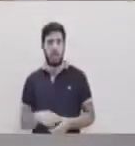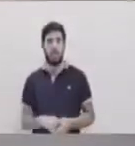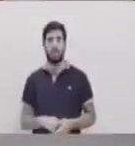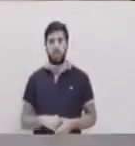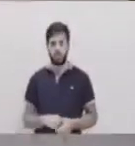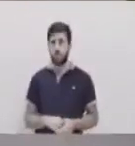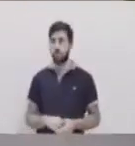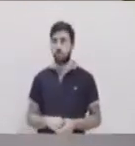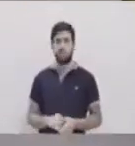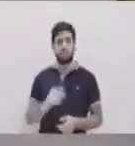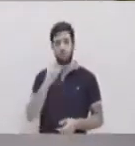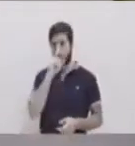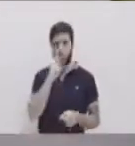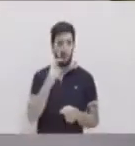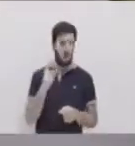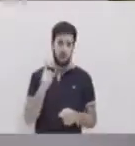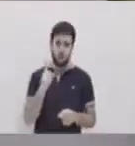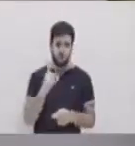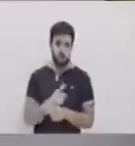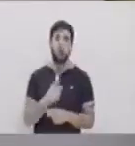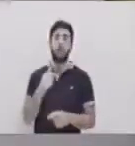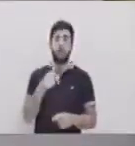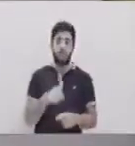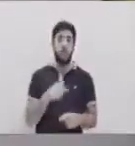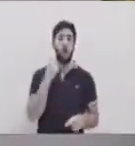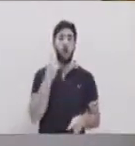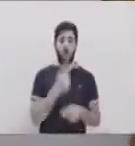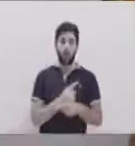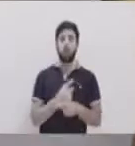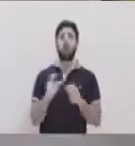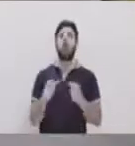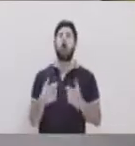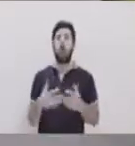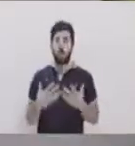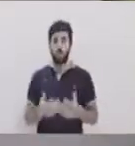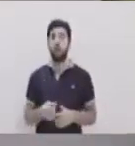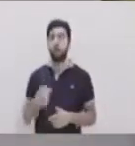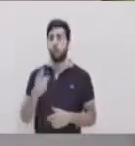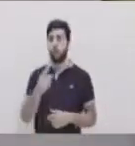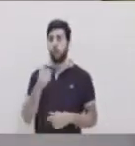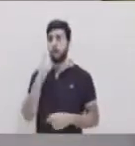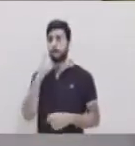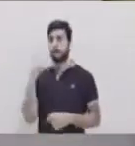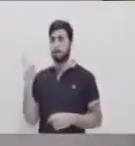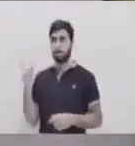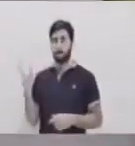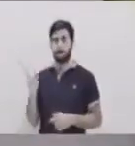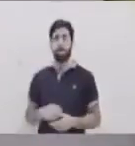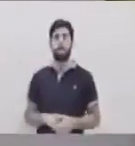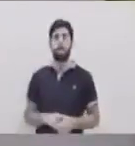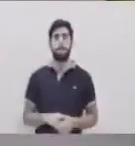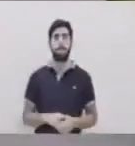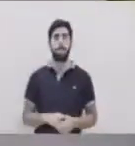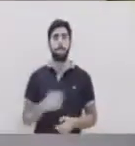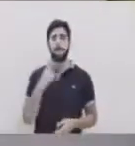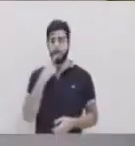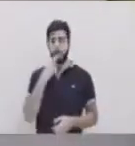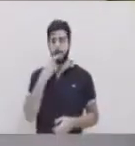P. Si fuera correctamente, al colocar la boca, como les digo, sería de esta manera.